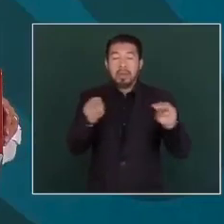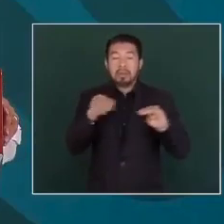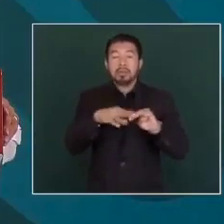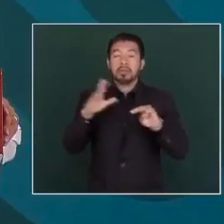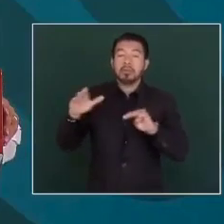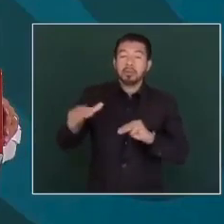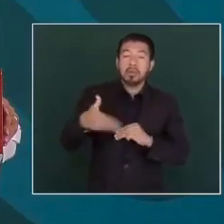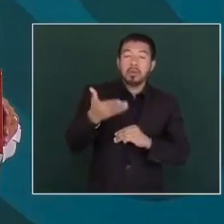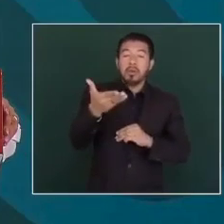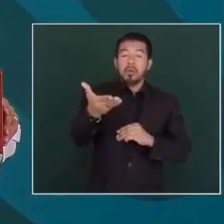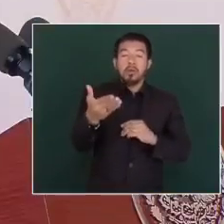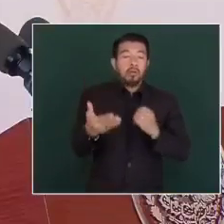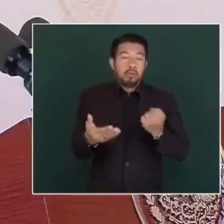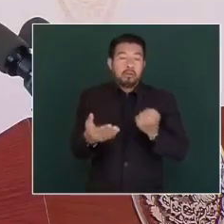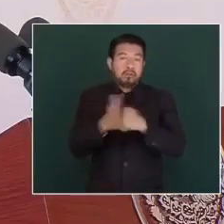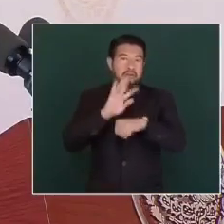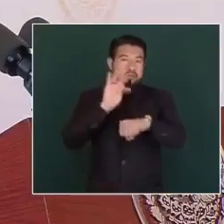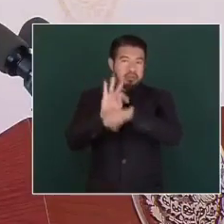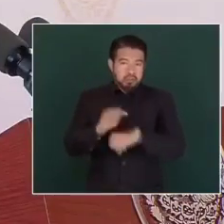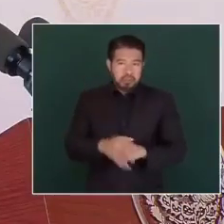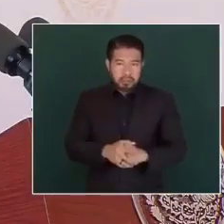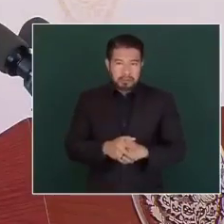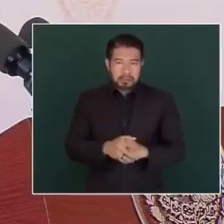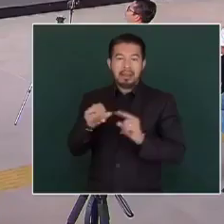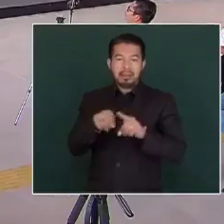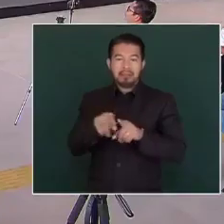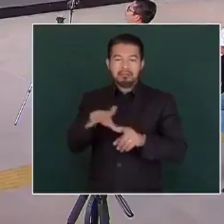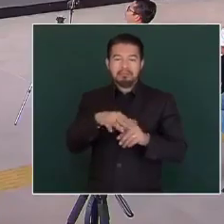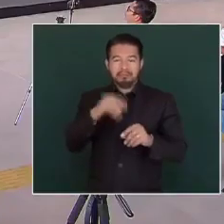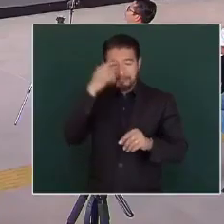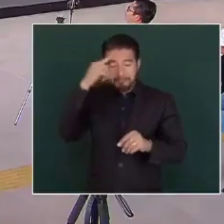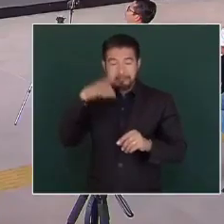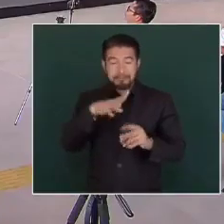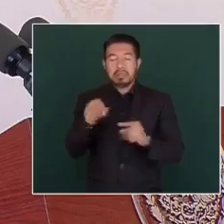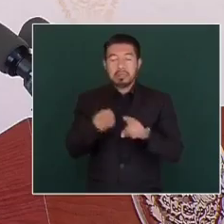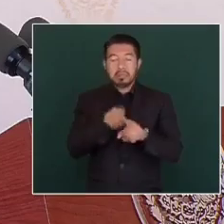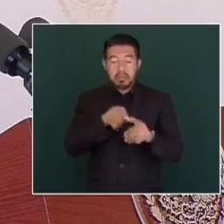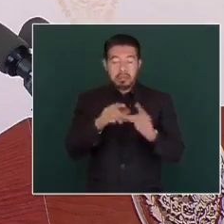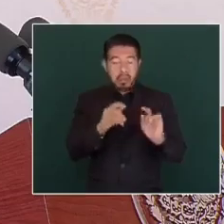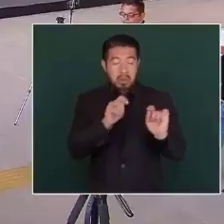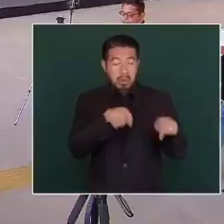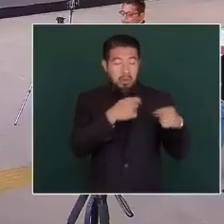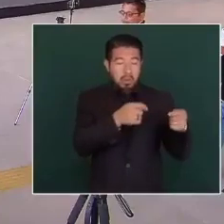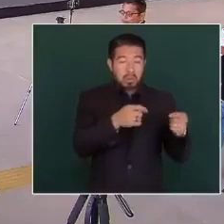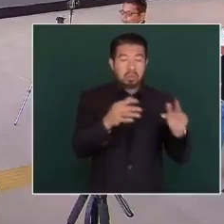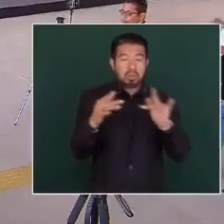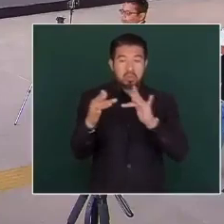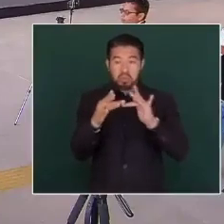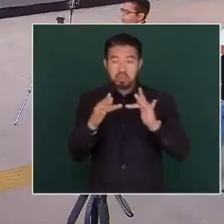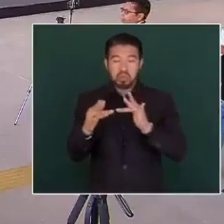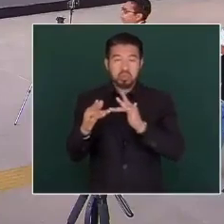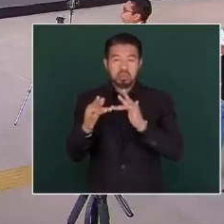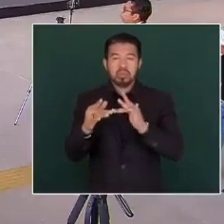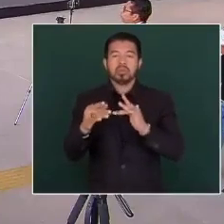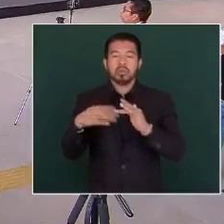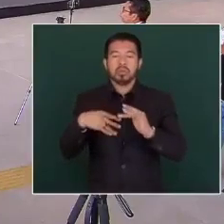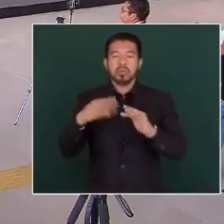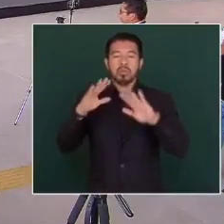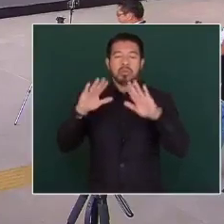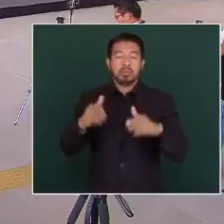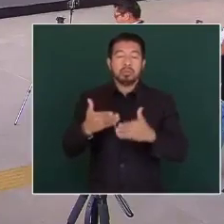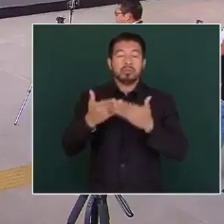transporte de pasajeros. Se garantizará la convivencia en el servicio de carga y pasajeros. Como ustedes saben, recibimos la manifestación de